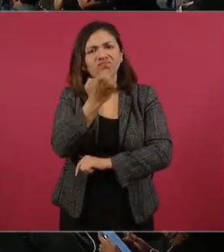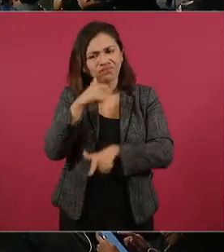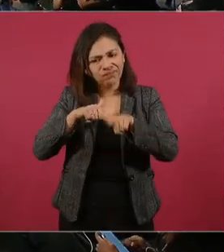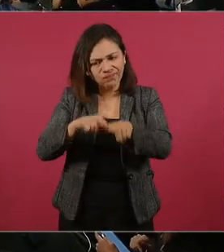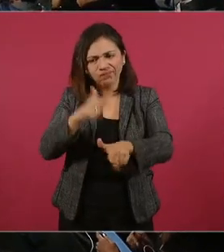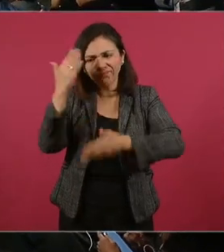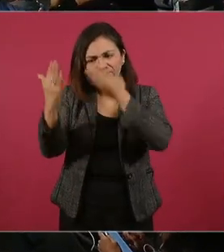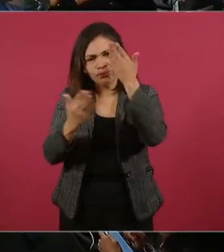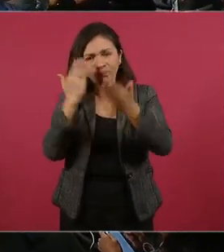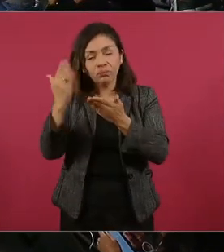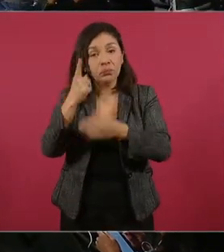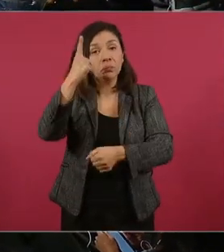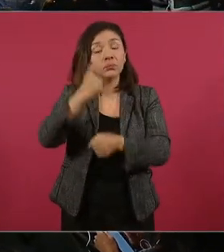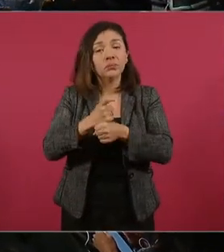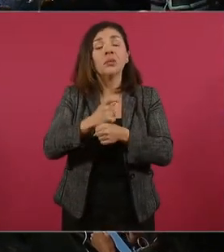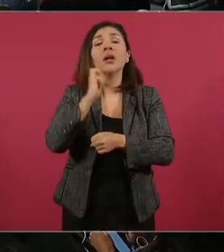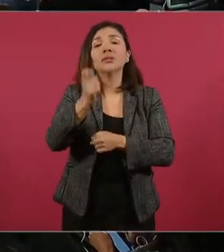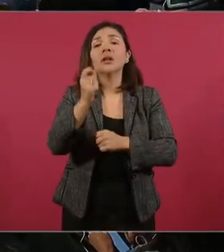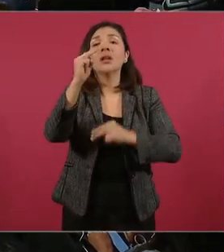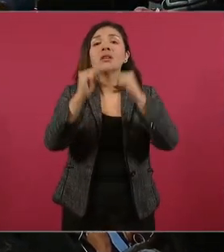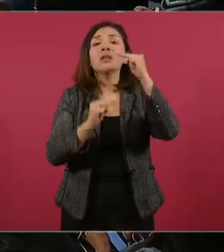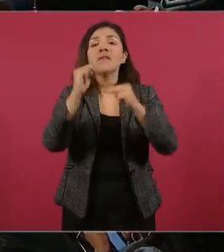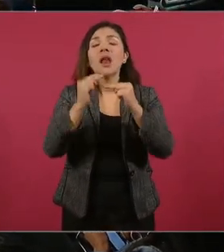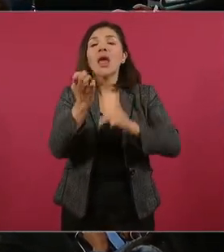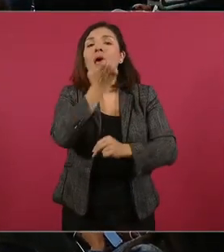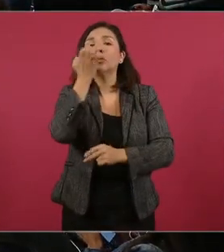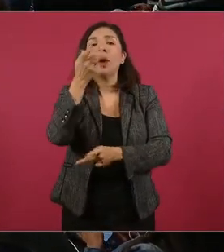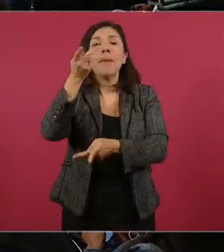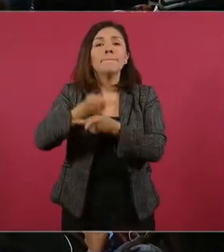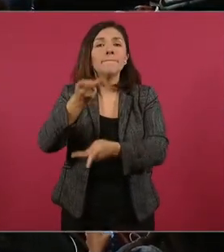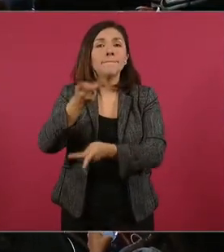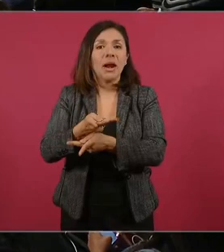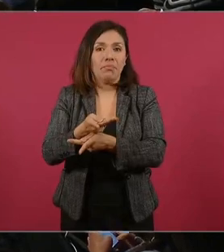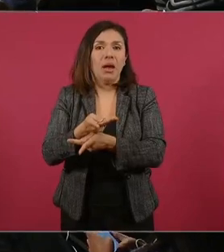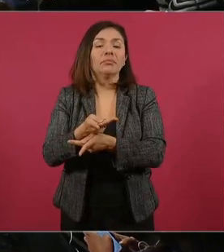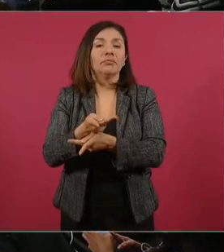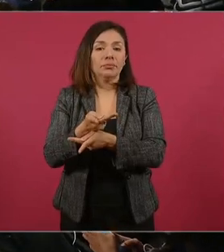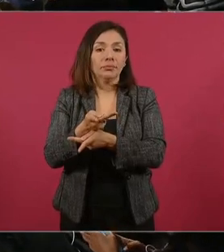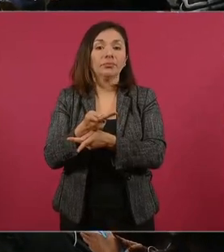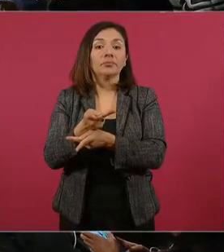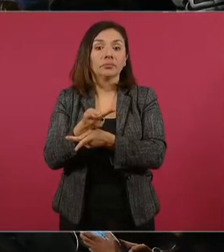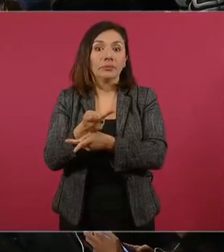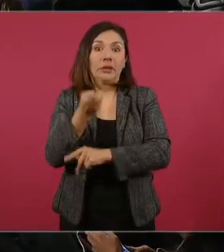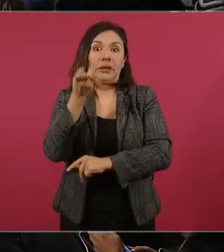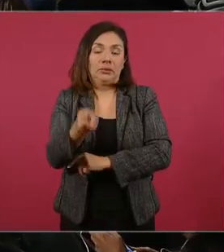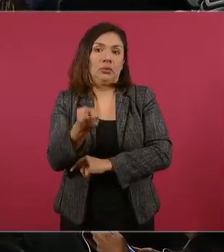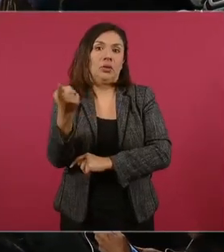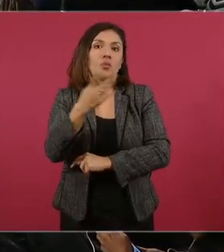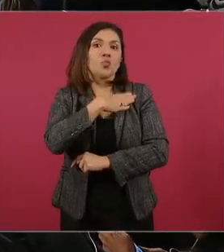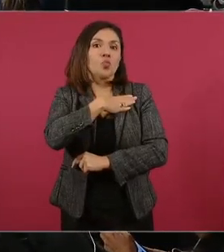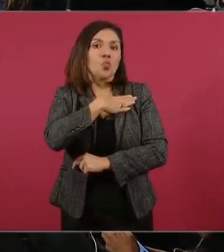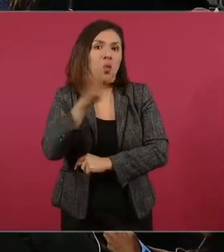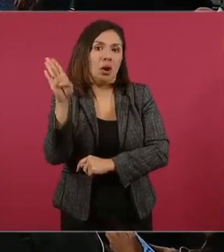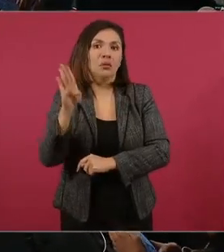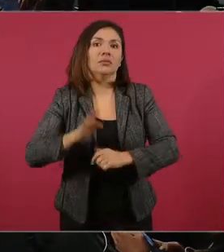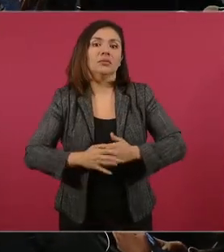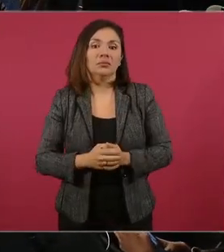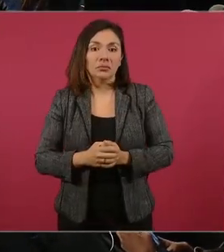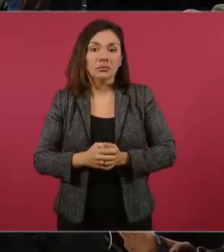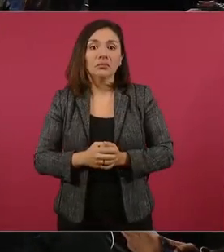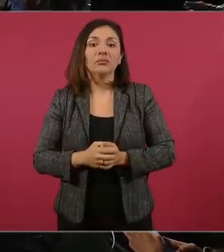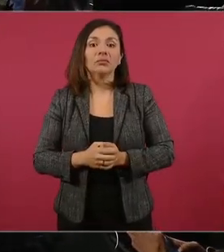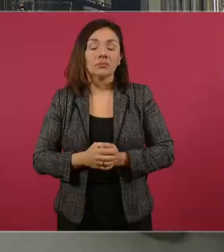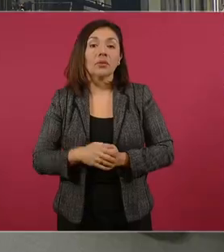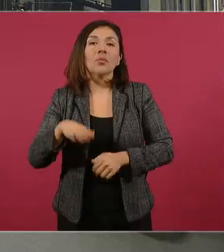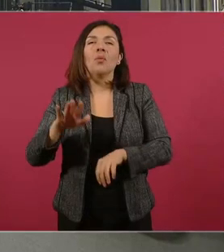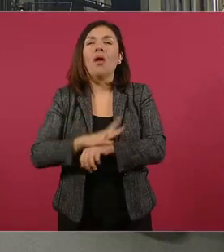la escuela, es en el nivel medio superior. Y eso es muy bueno, porque es